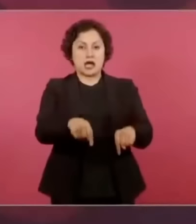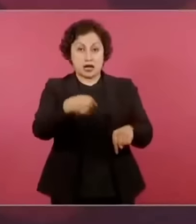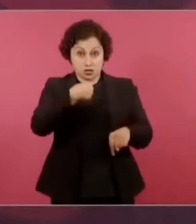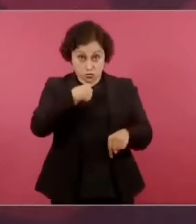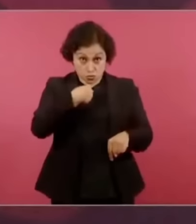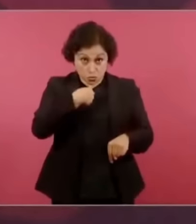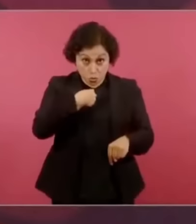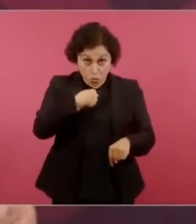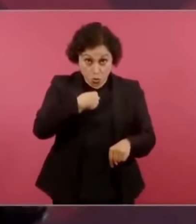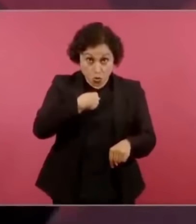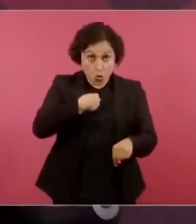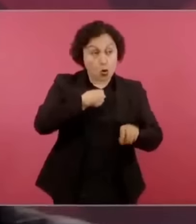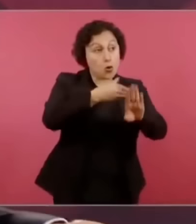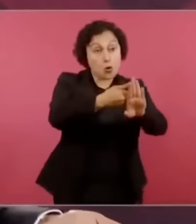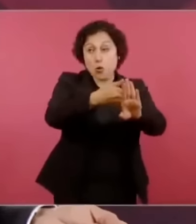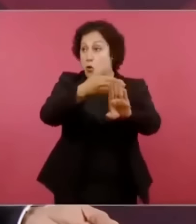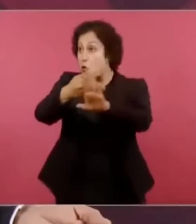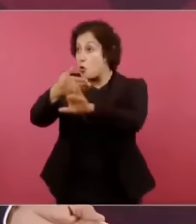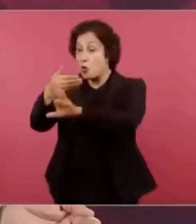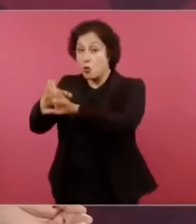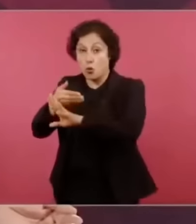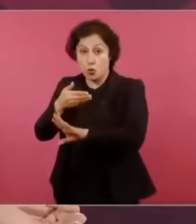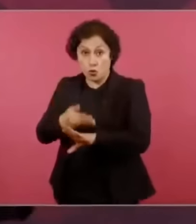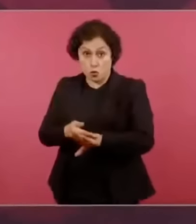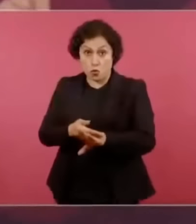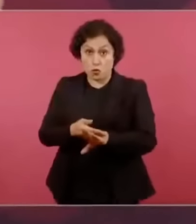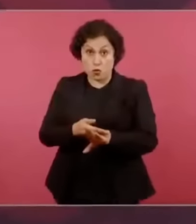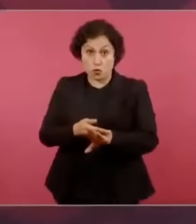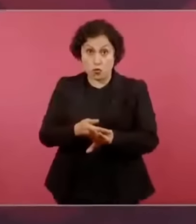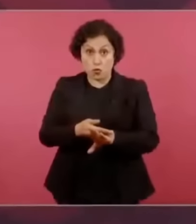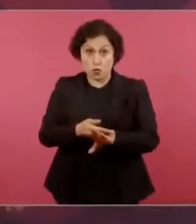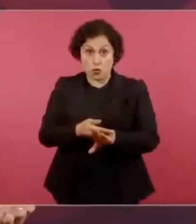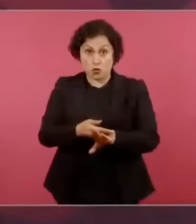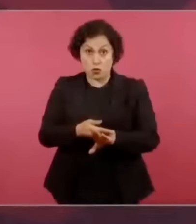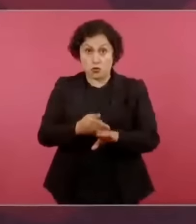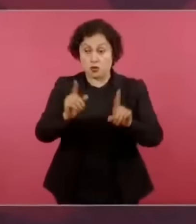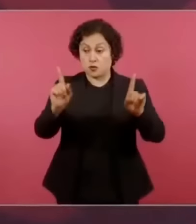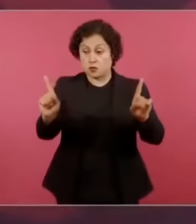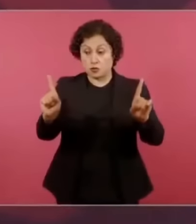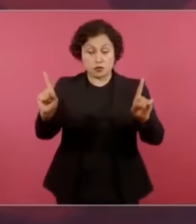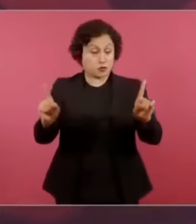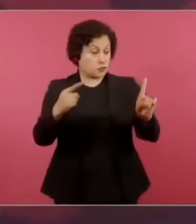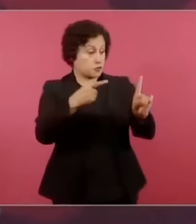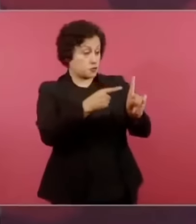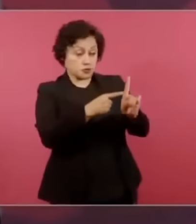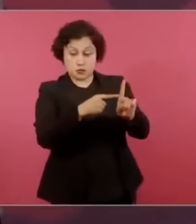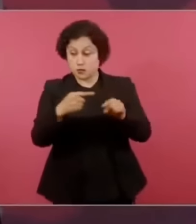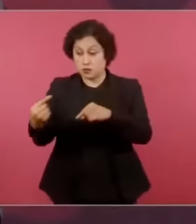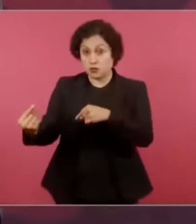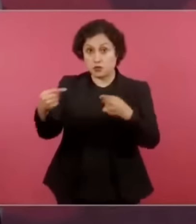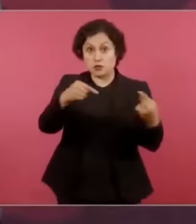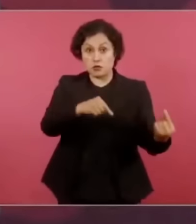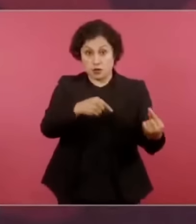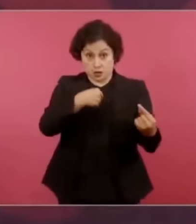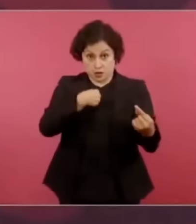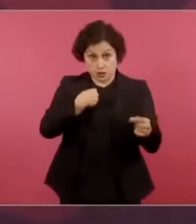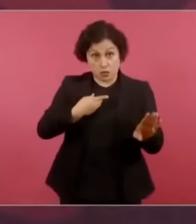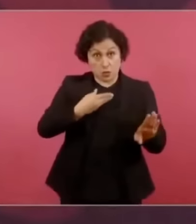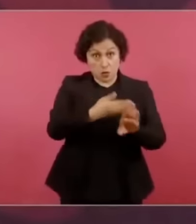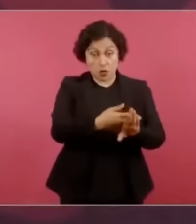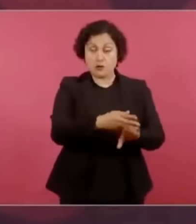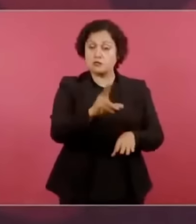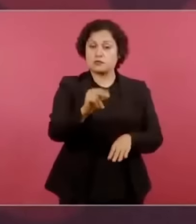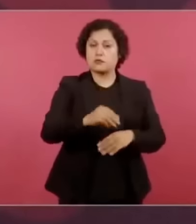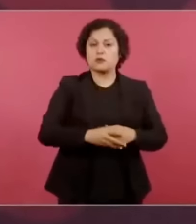de la rival del señor Beltrones. De una, o sea, porque le pusieron dos, una, sí, por Morena y por otra